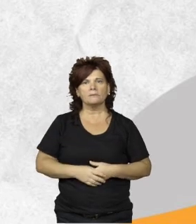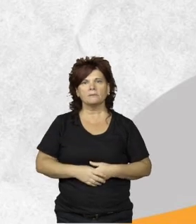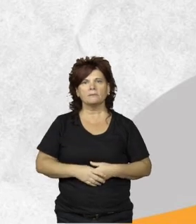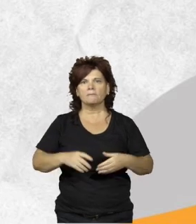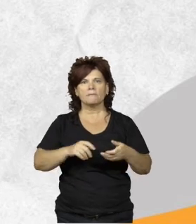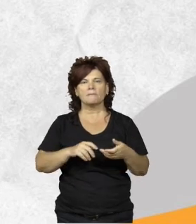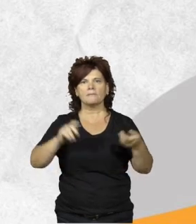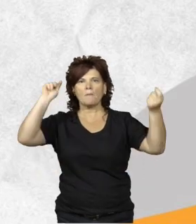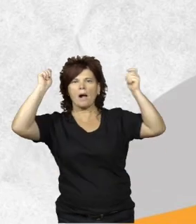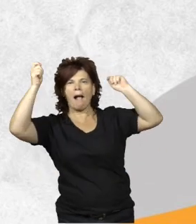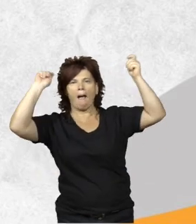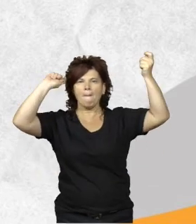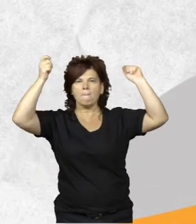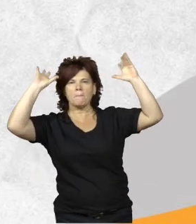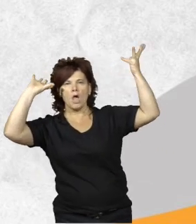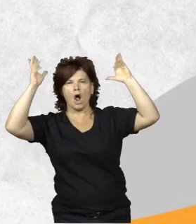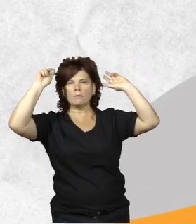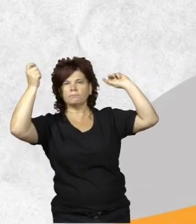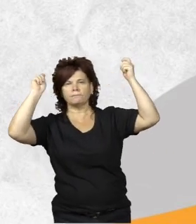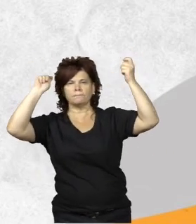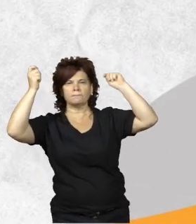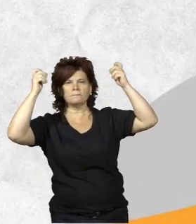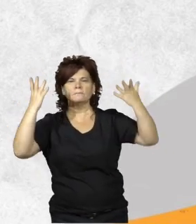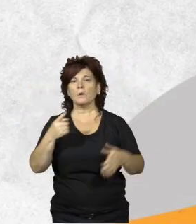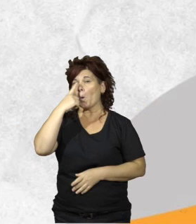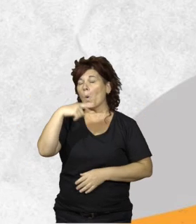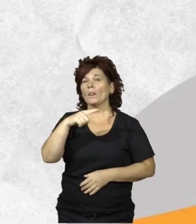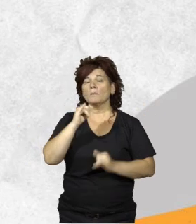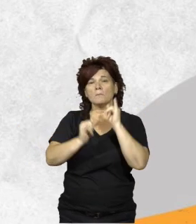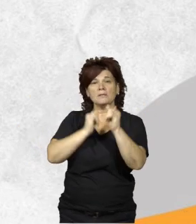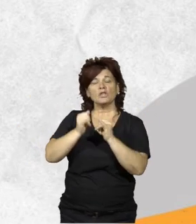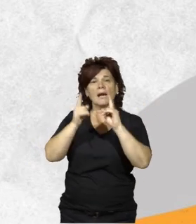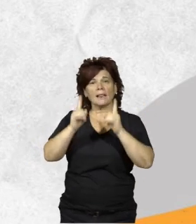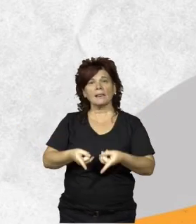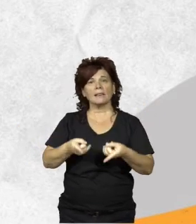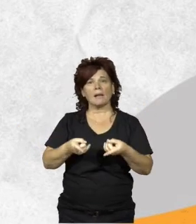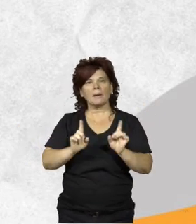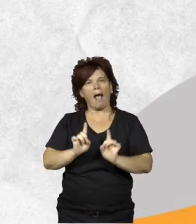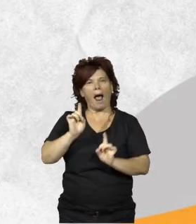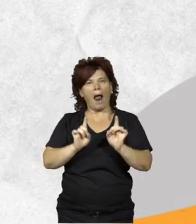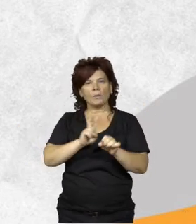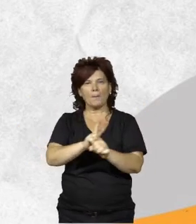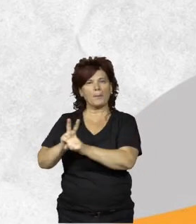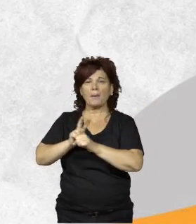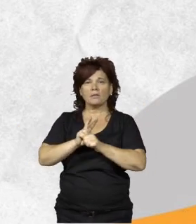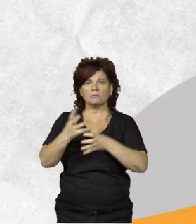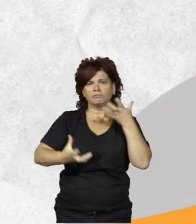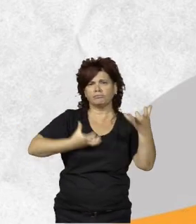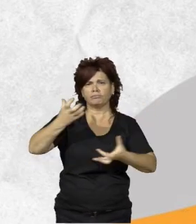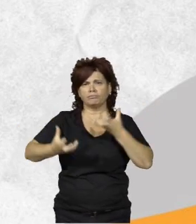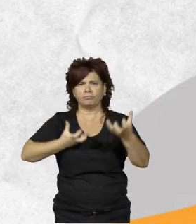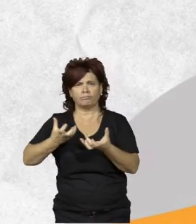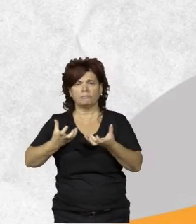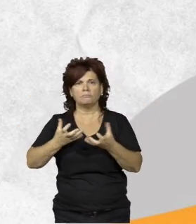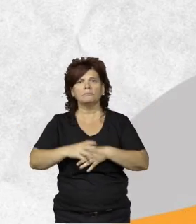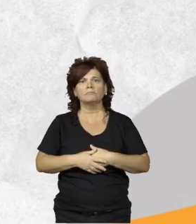y desarrollo sostenible. Y bueno, y finalmente, como para mencionar también, hay una prevención de incendios forestales, que es la realización de